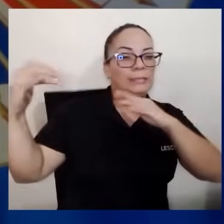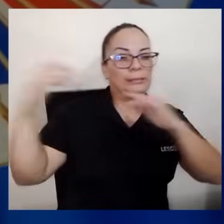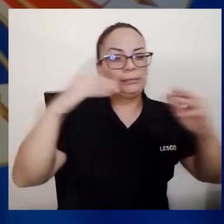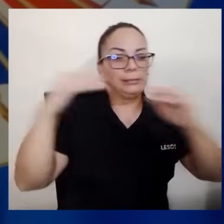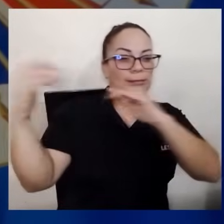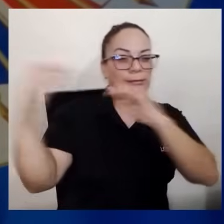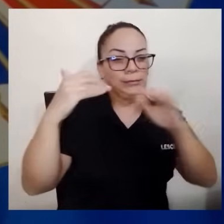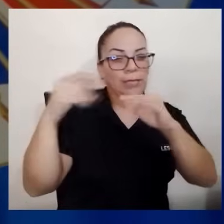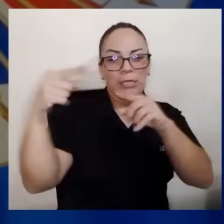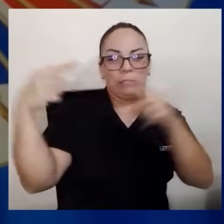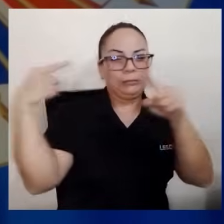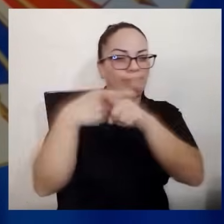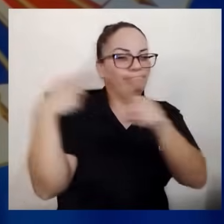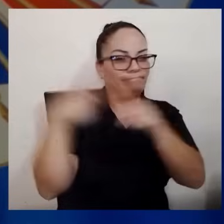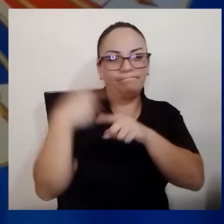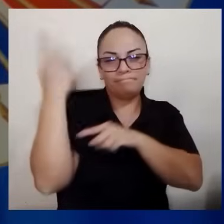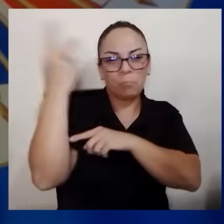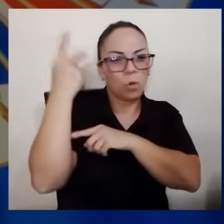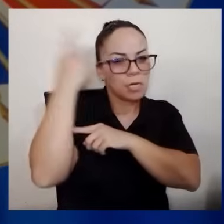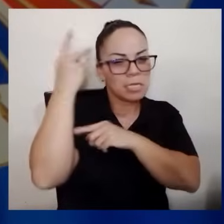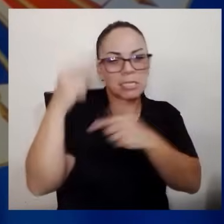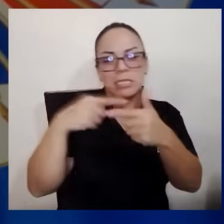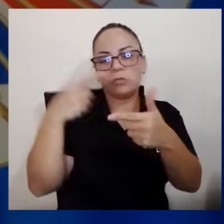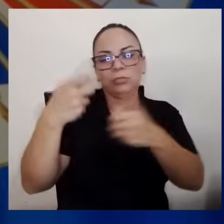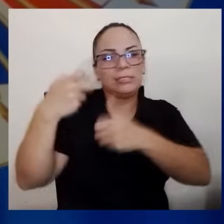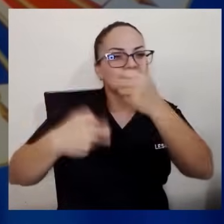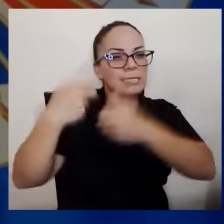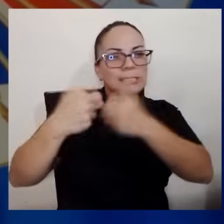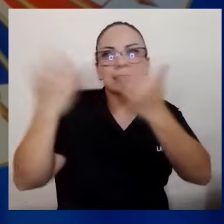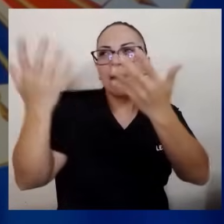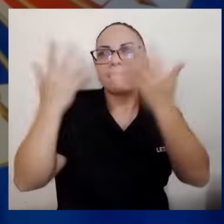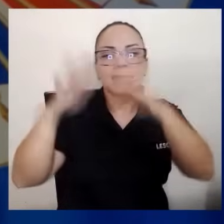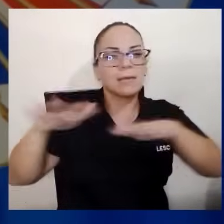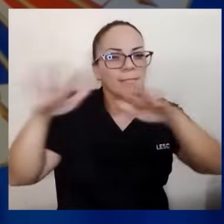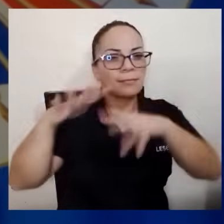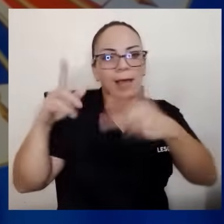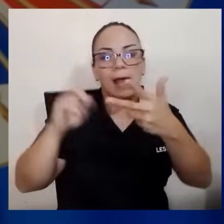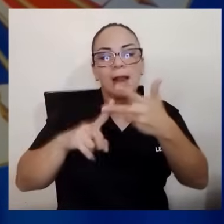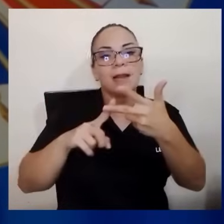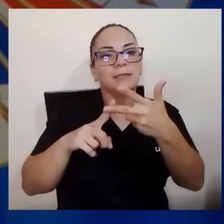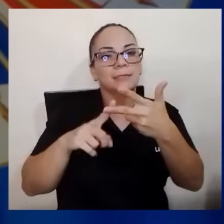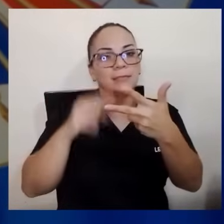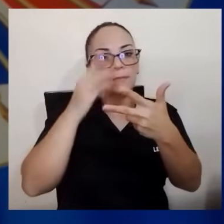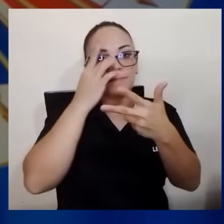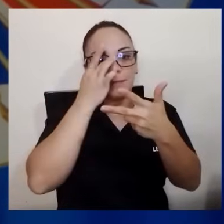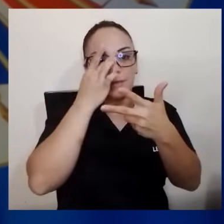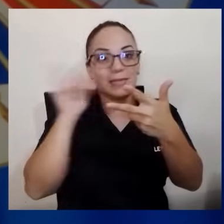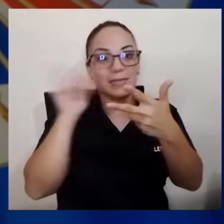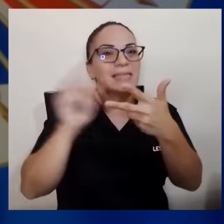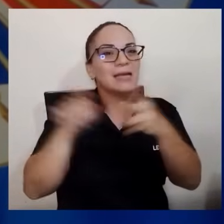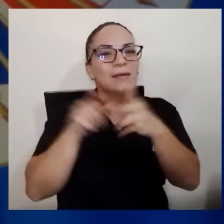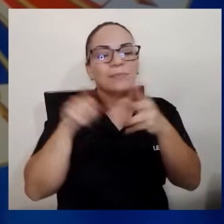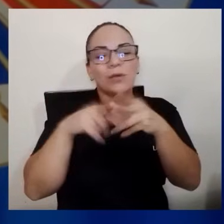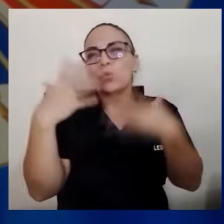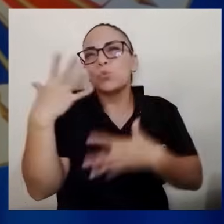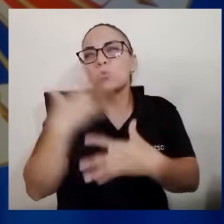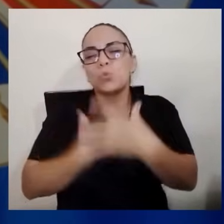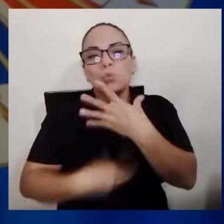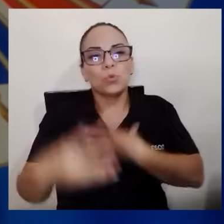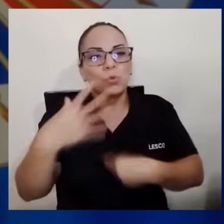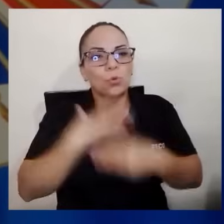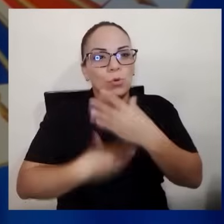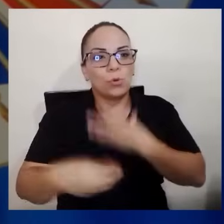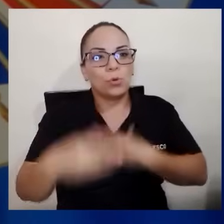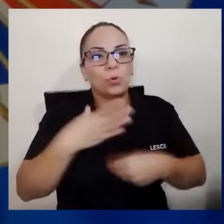políticos las crisis ambientales y el drama el drama inhumano de la